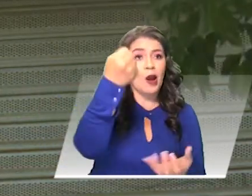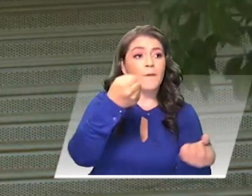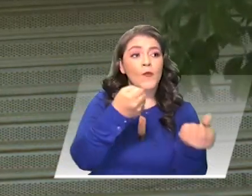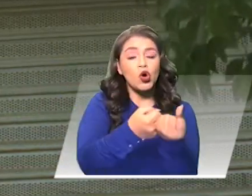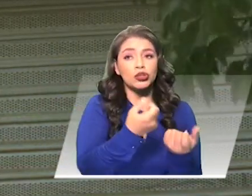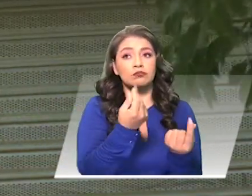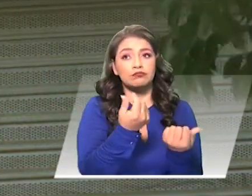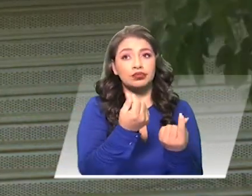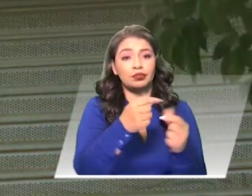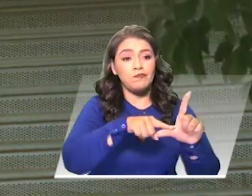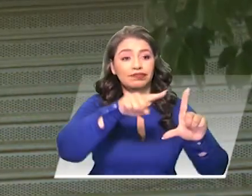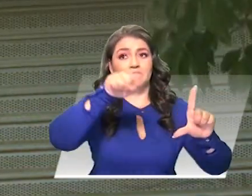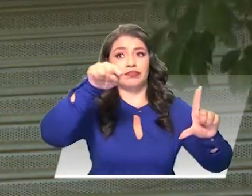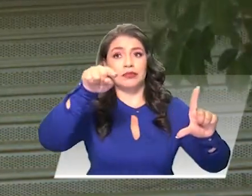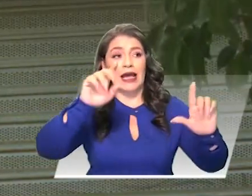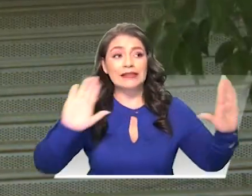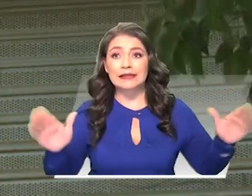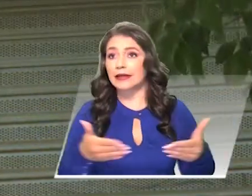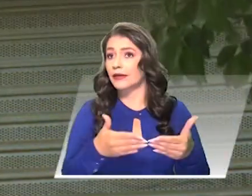y evitar que sea liquidada.